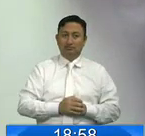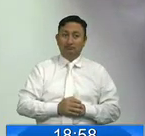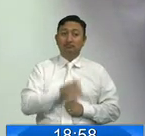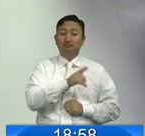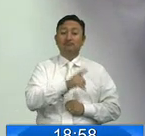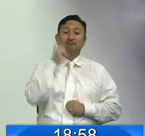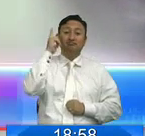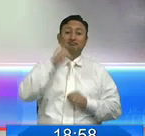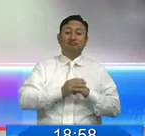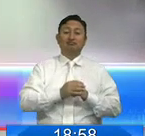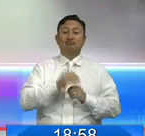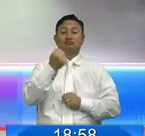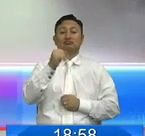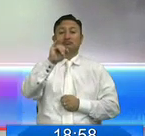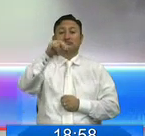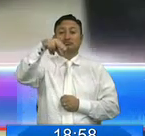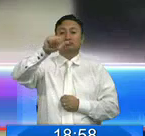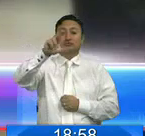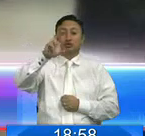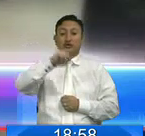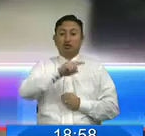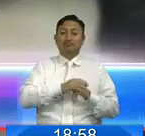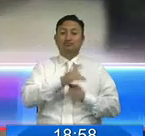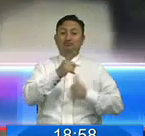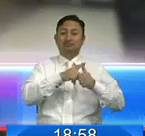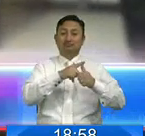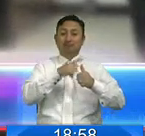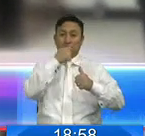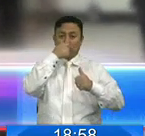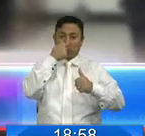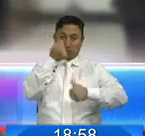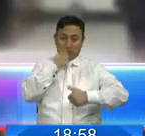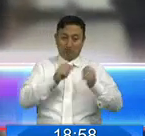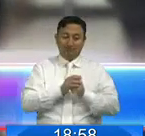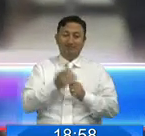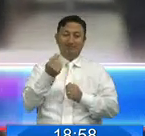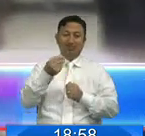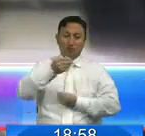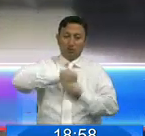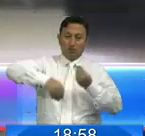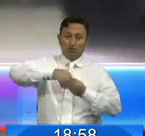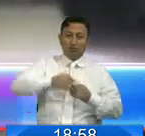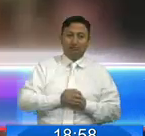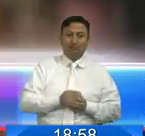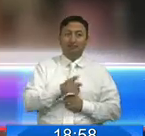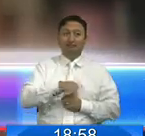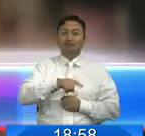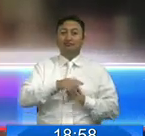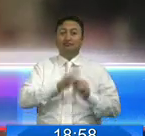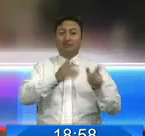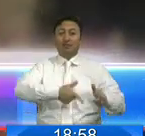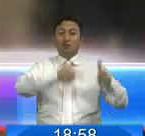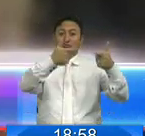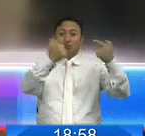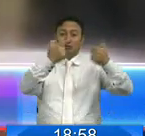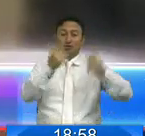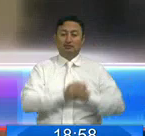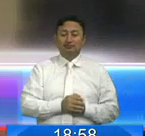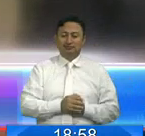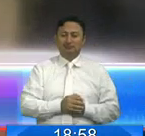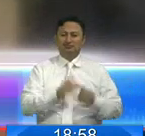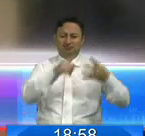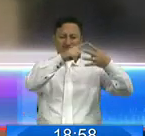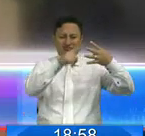cartel de Sinaloa es acusado de narcotráfico, lavado de dinero, uso ilícito de armas de fuego, entre